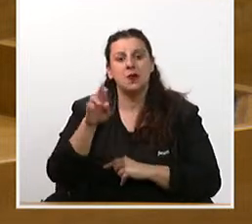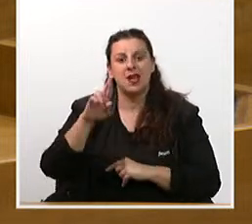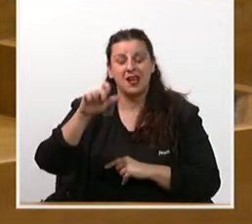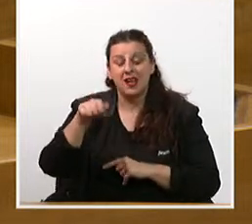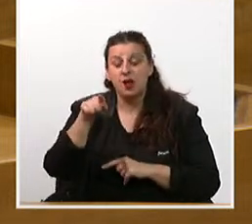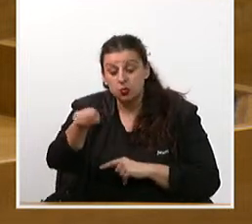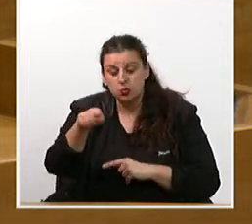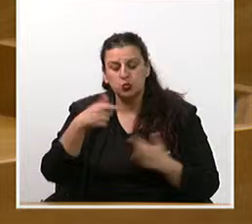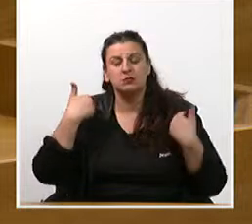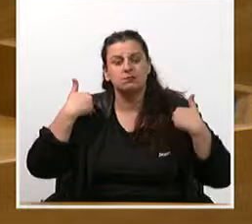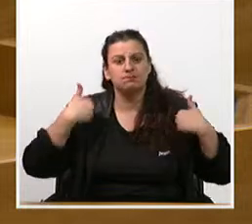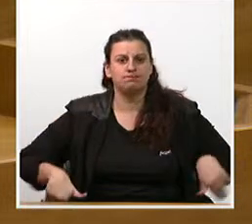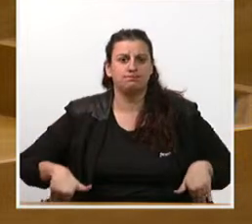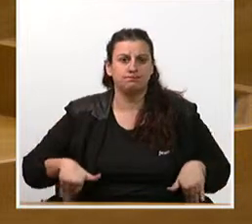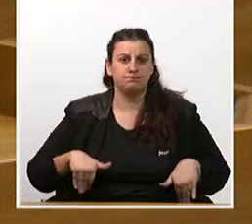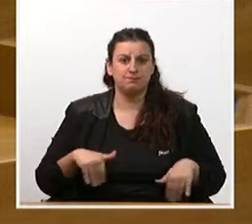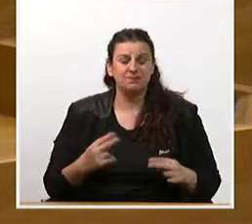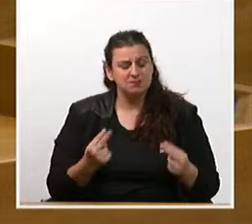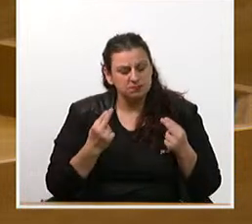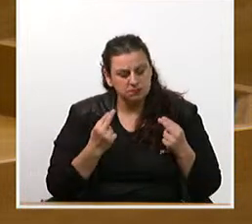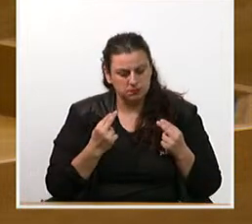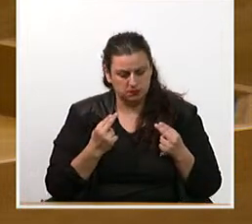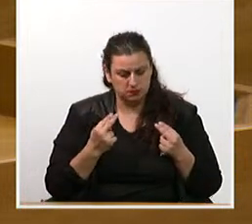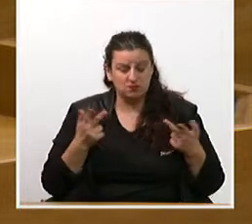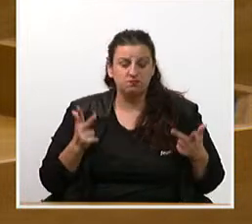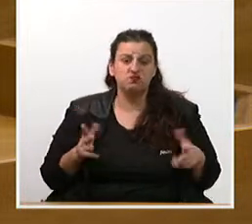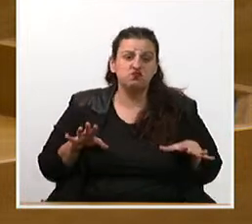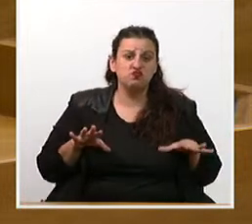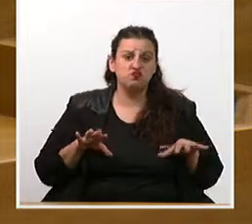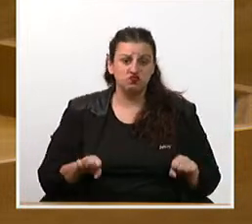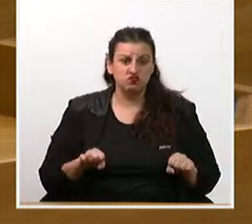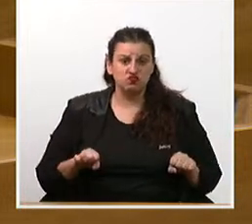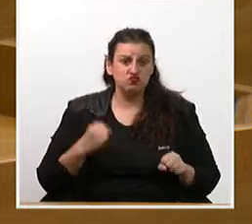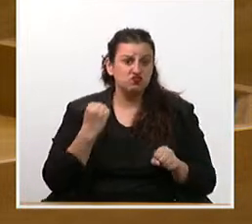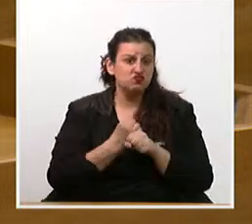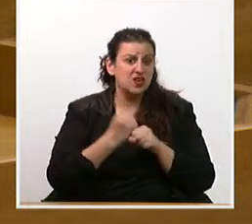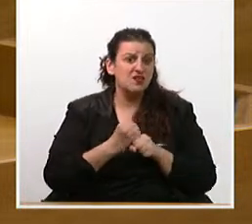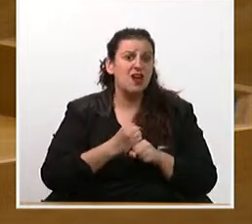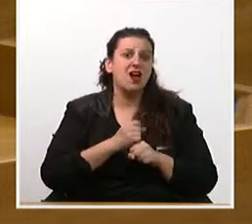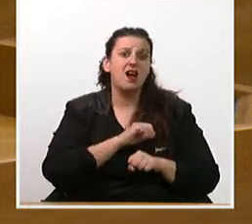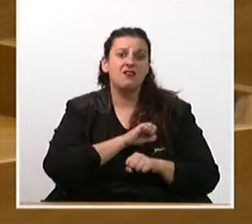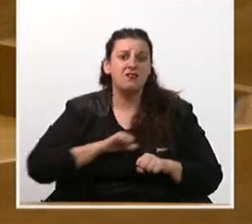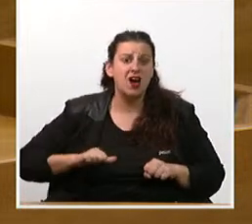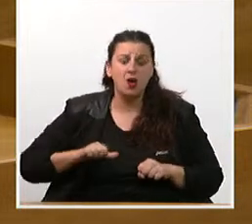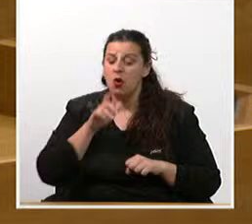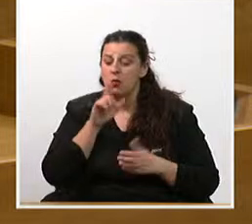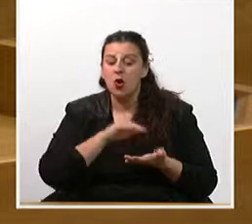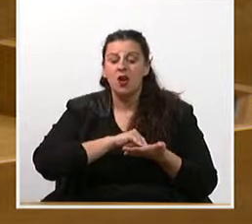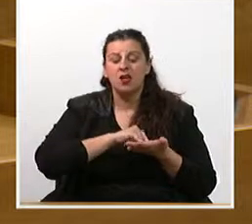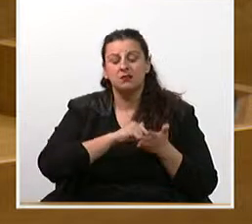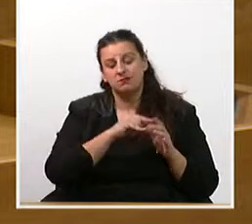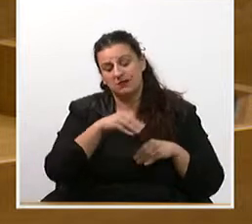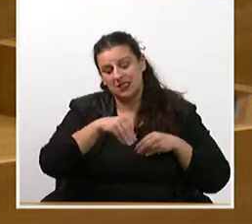irresponsable noar malf aplicar esta